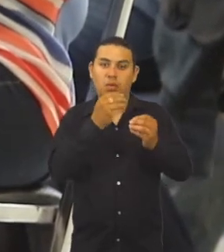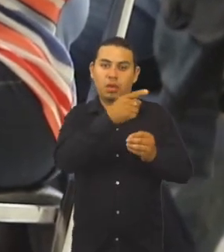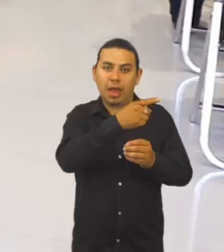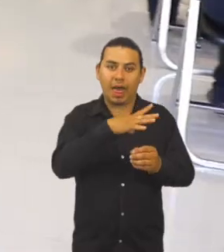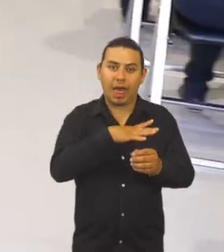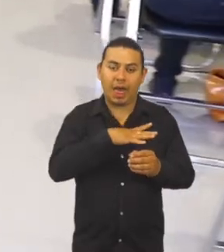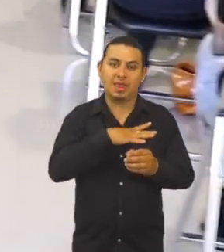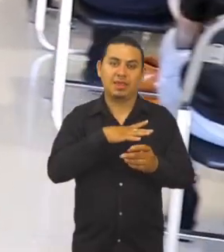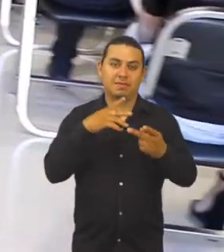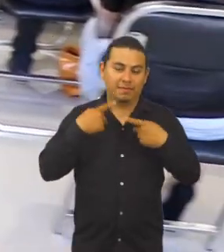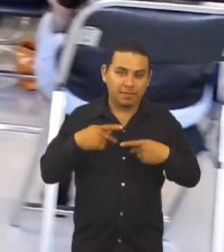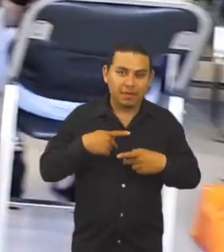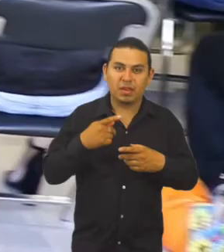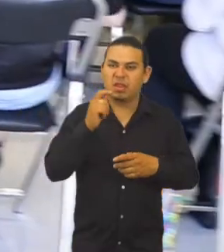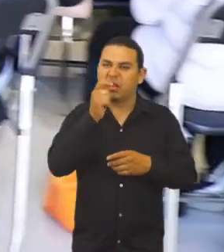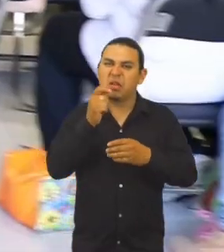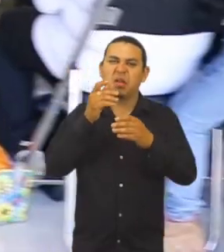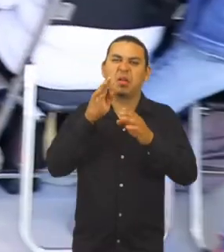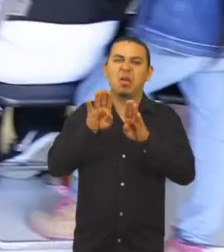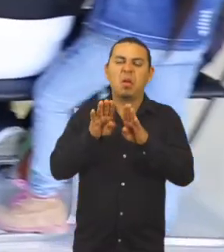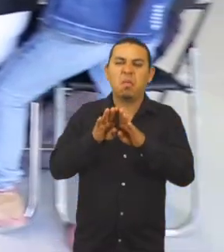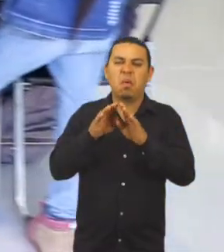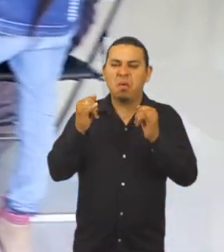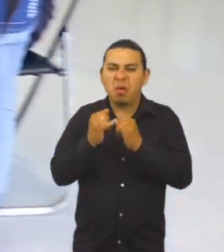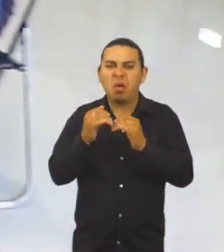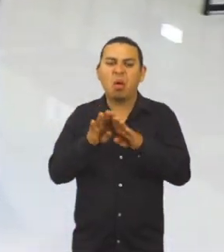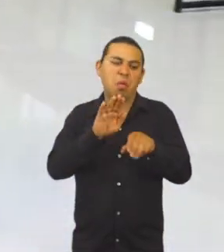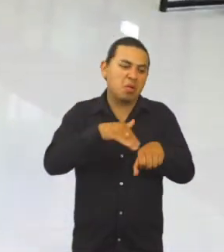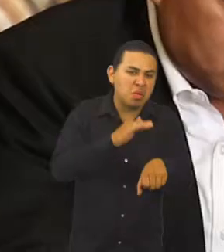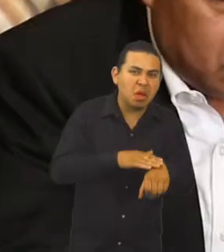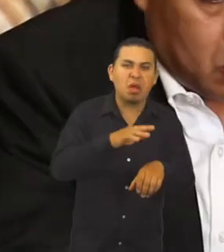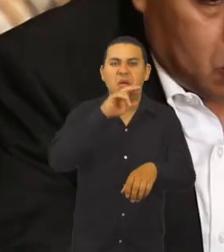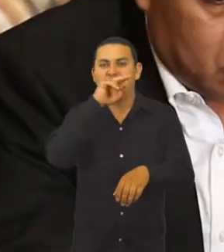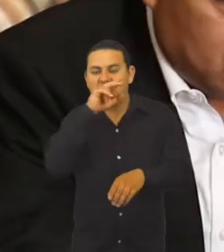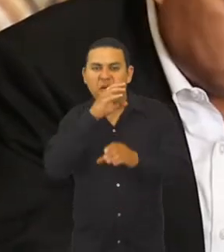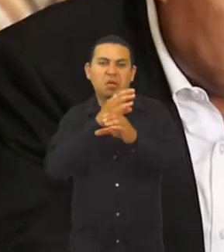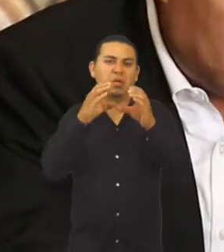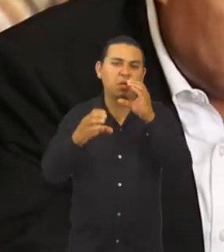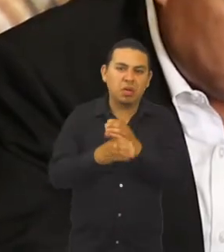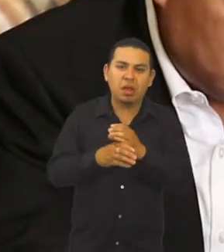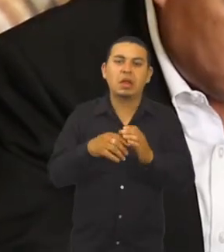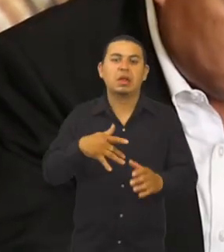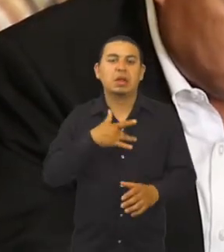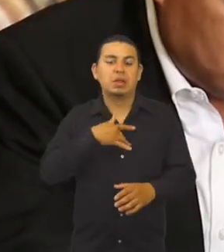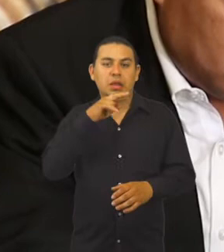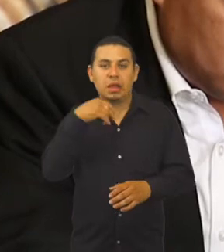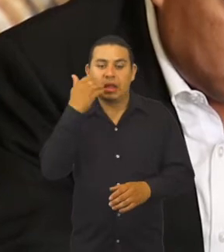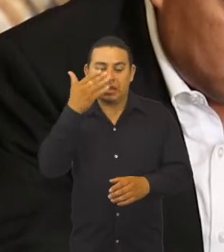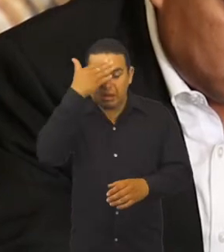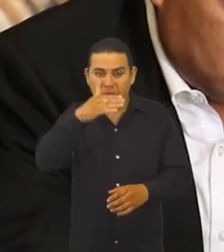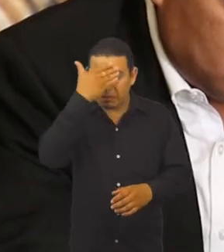educación de los hijos. Hemos observado que muchas cuestiones emocionales que suceden en la familia afectan directamente proporcional a